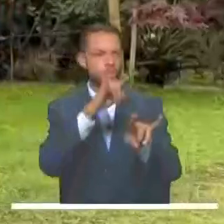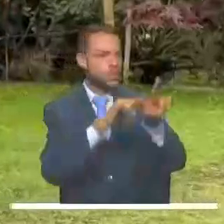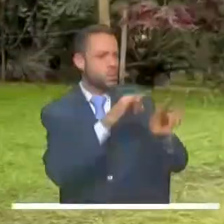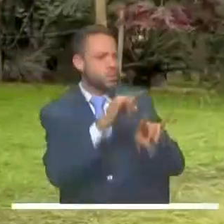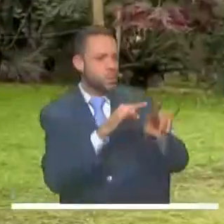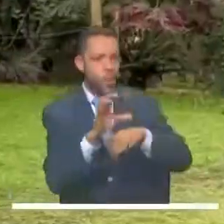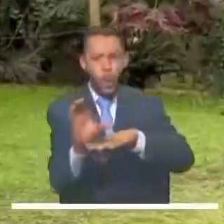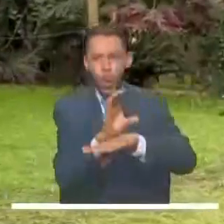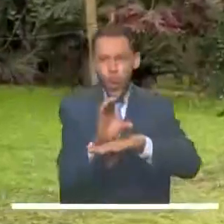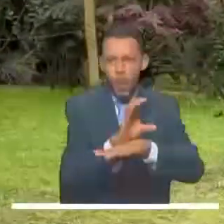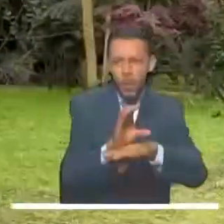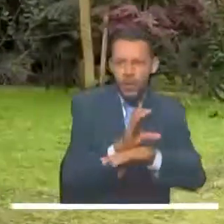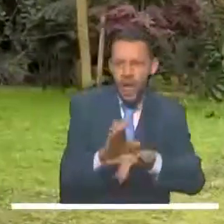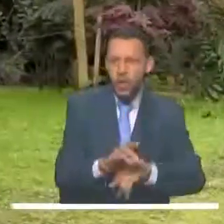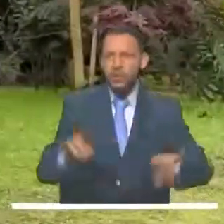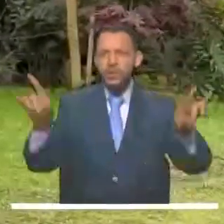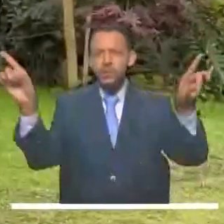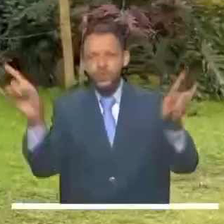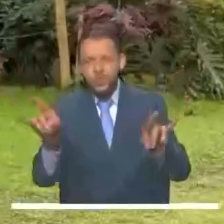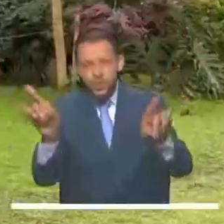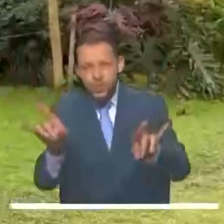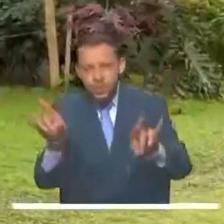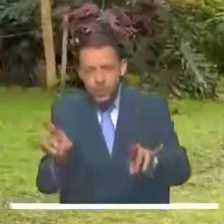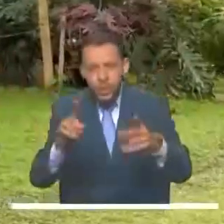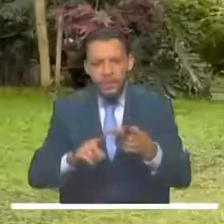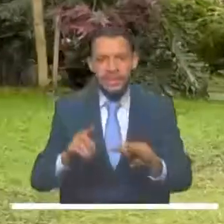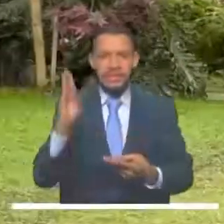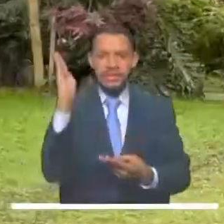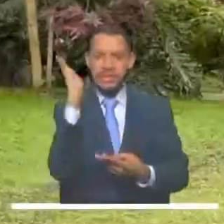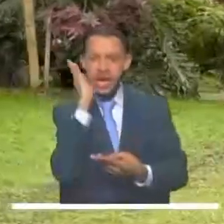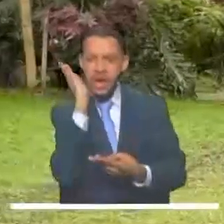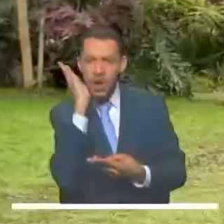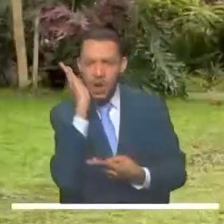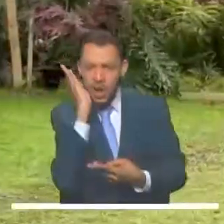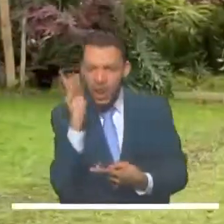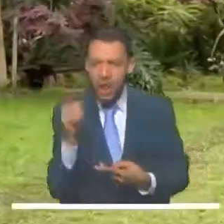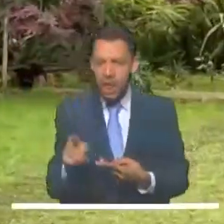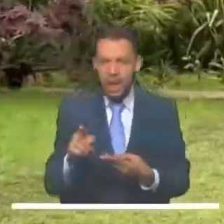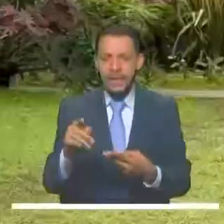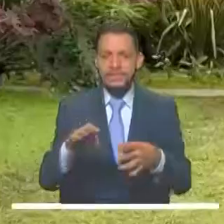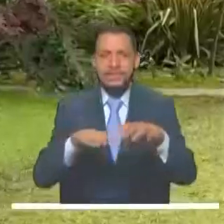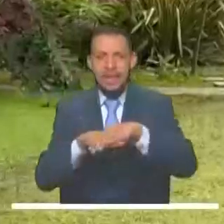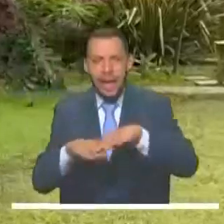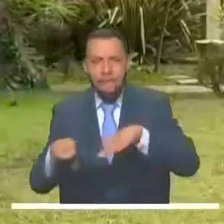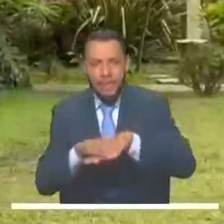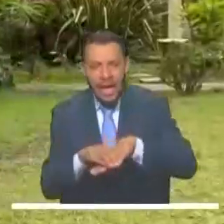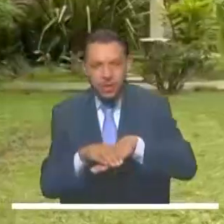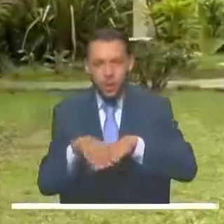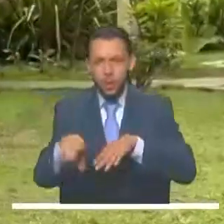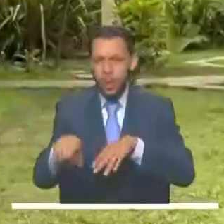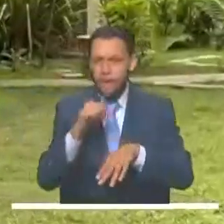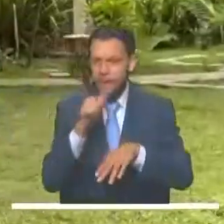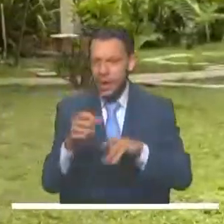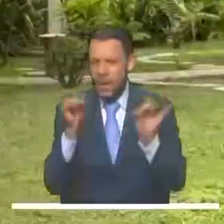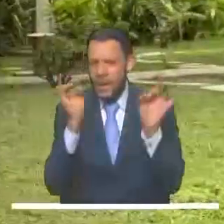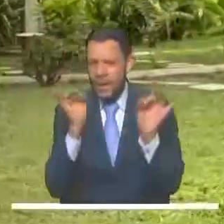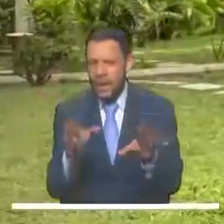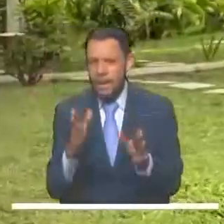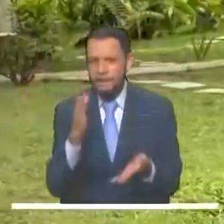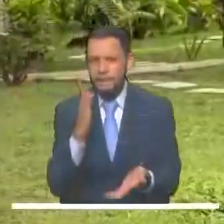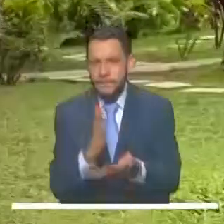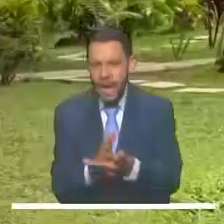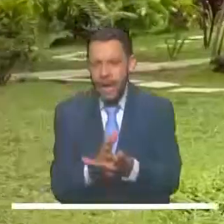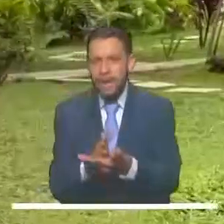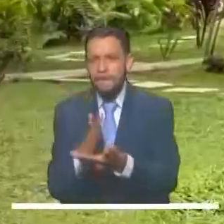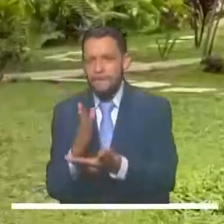computadores wifi celulares los zapatos de caucho la ropa inadecuada la